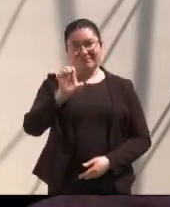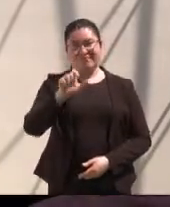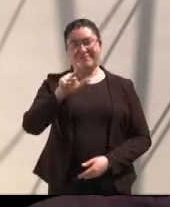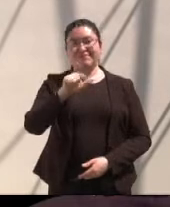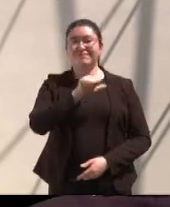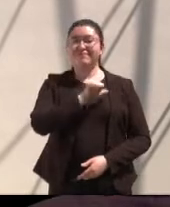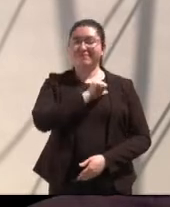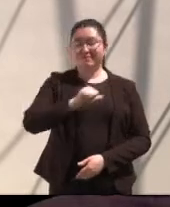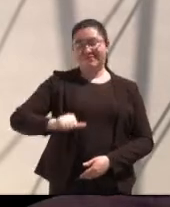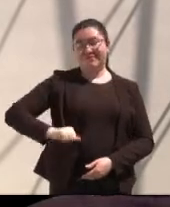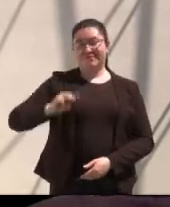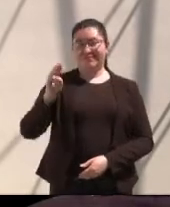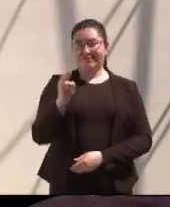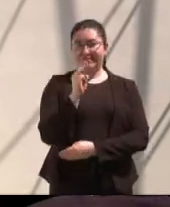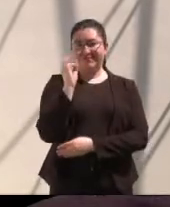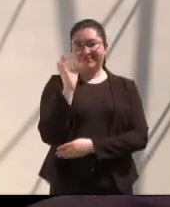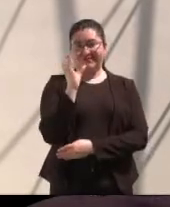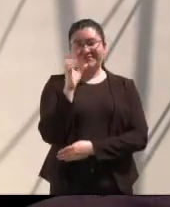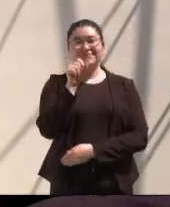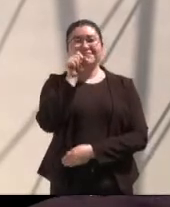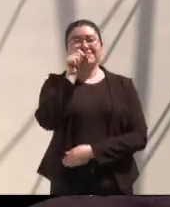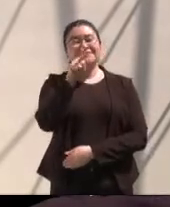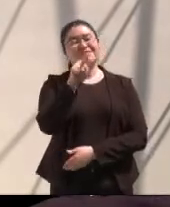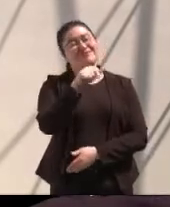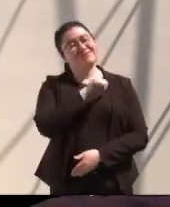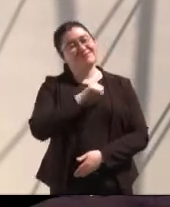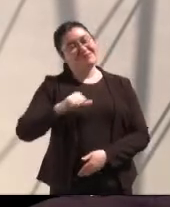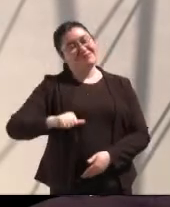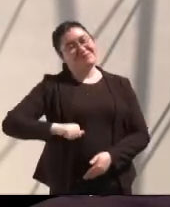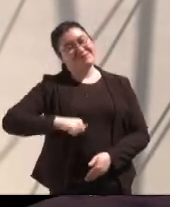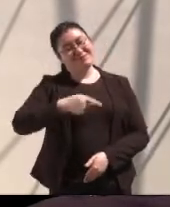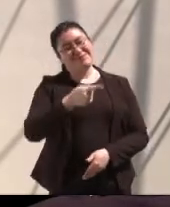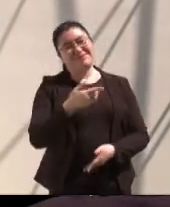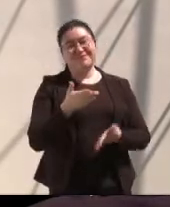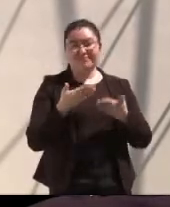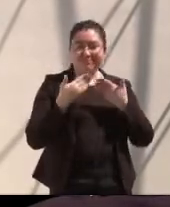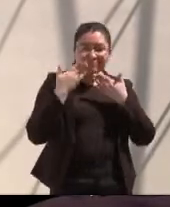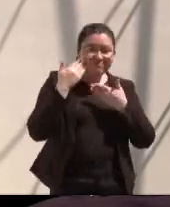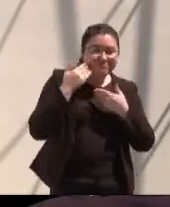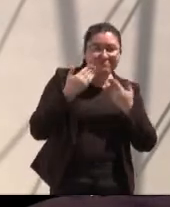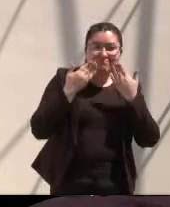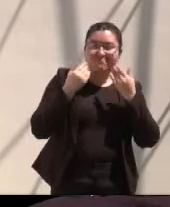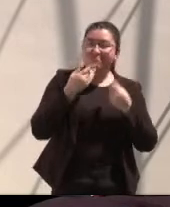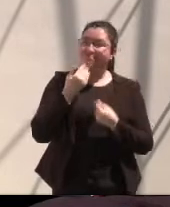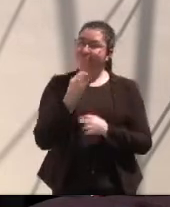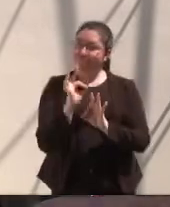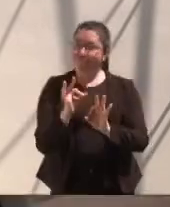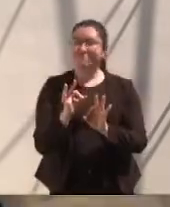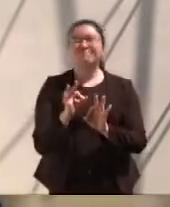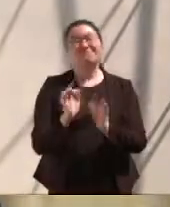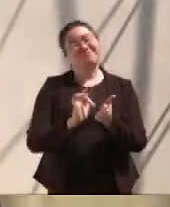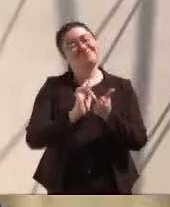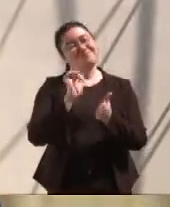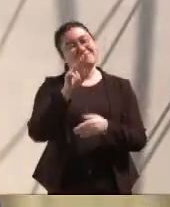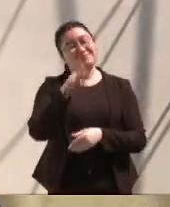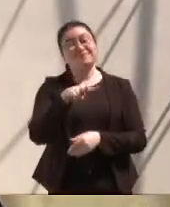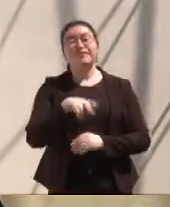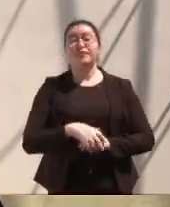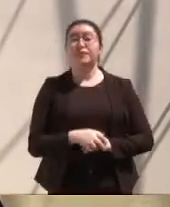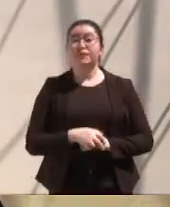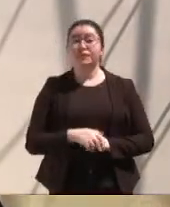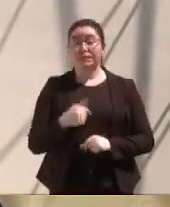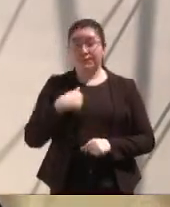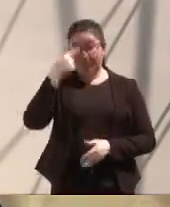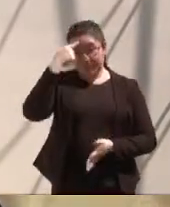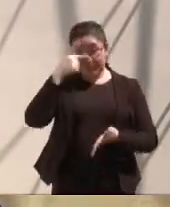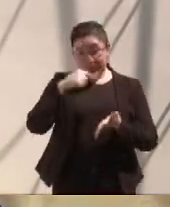y agradecer la hospitalidad del señor alcalde que nos acompaña el día de hoy y que estoy convencido que en este espacio,